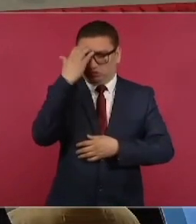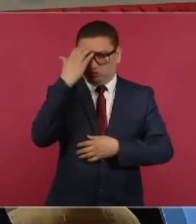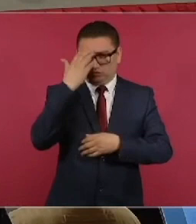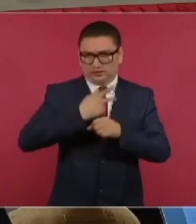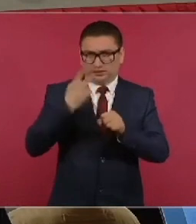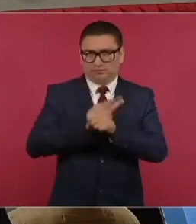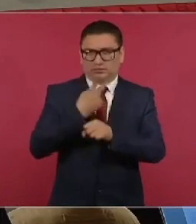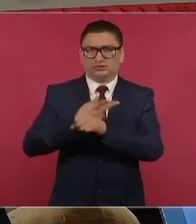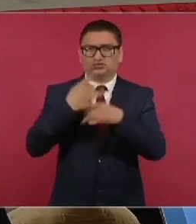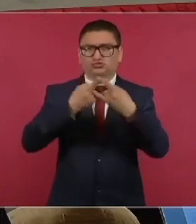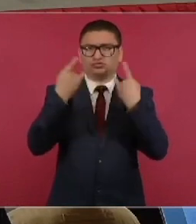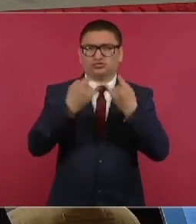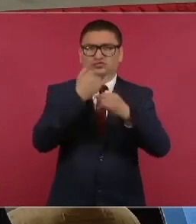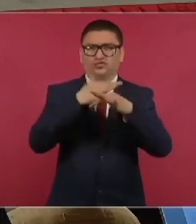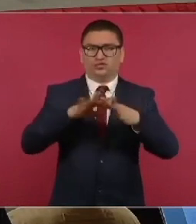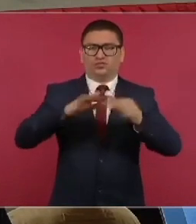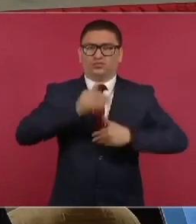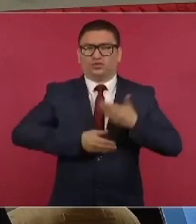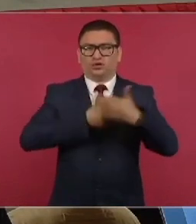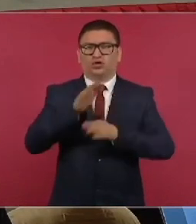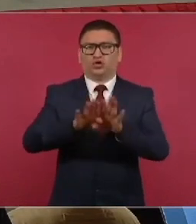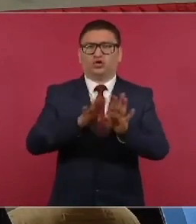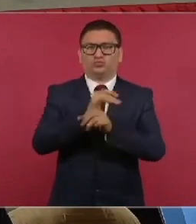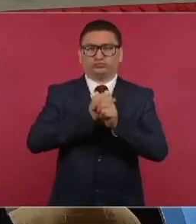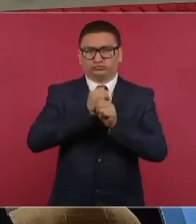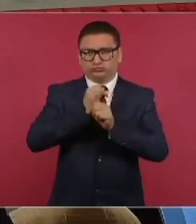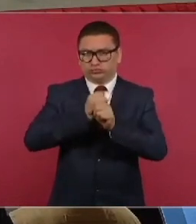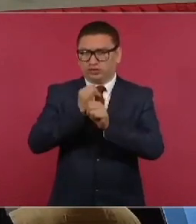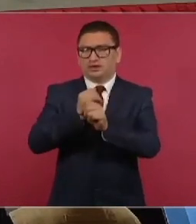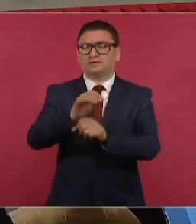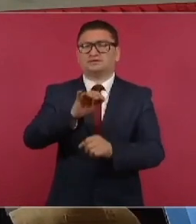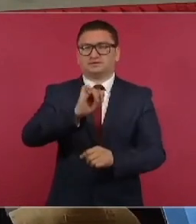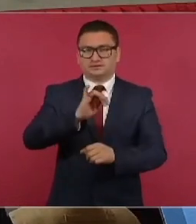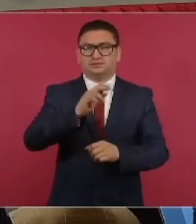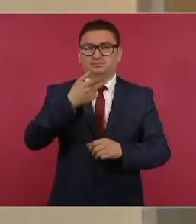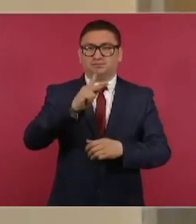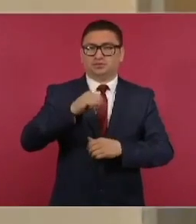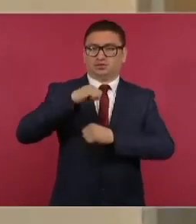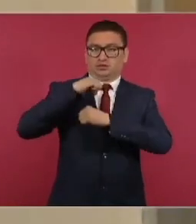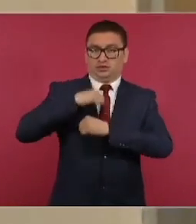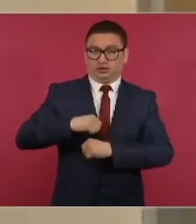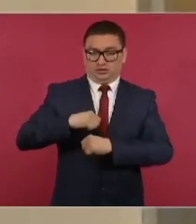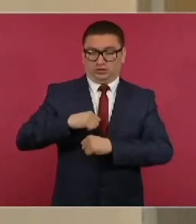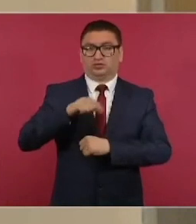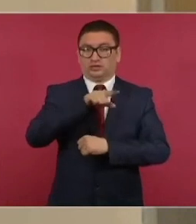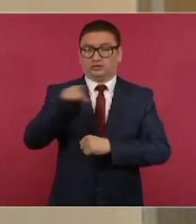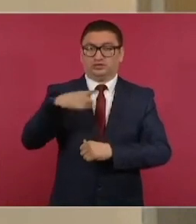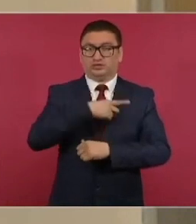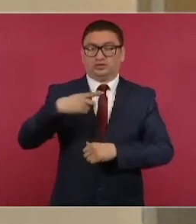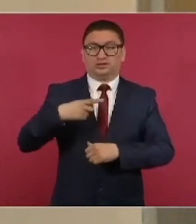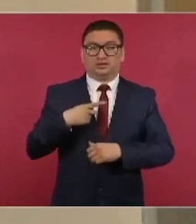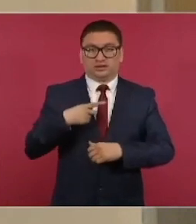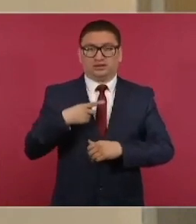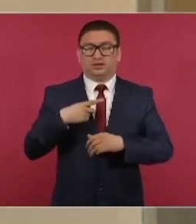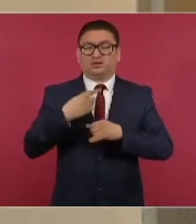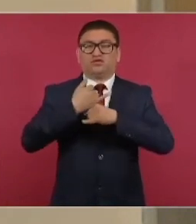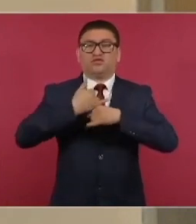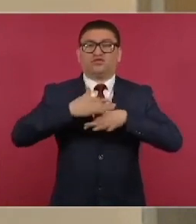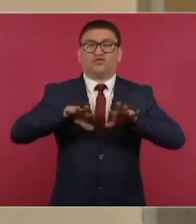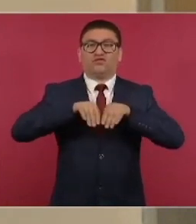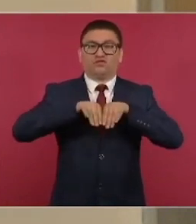y a que se les informe de los avances de las investigaciones las autoridades deben de abstenerse de brindar